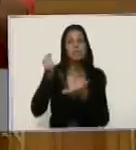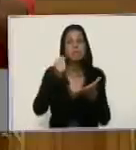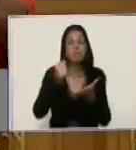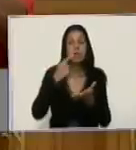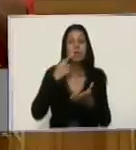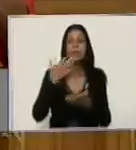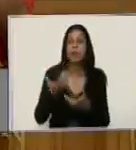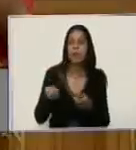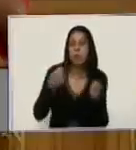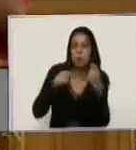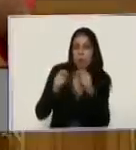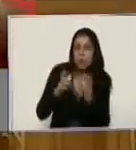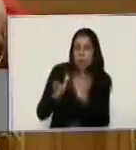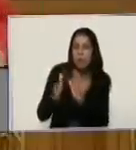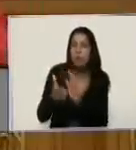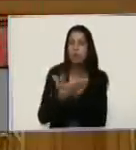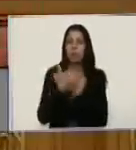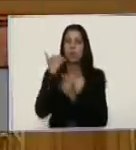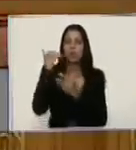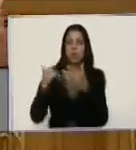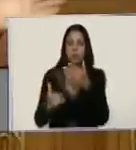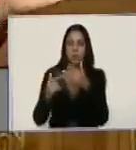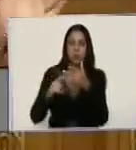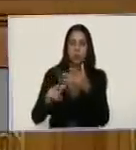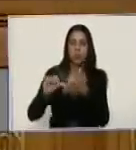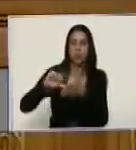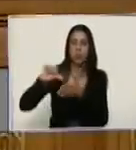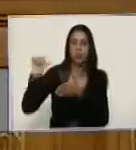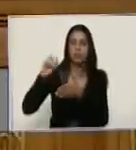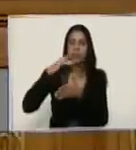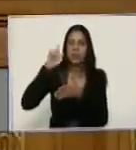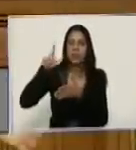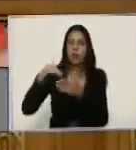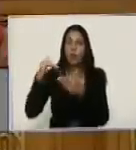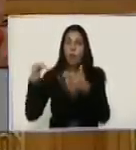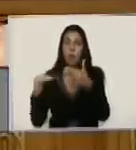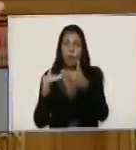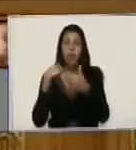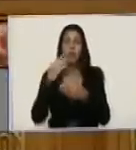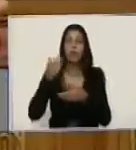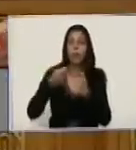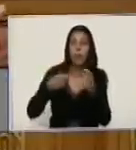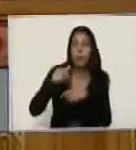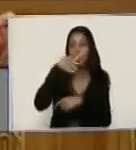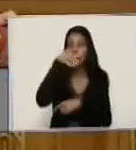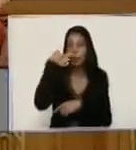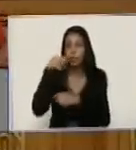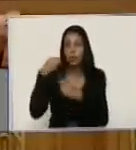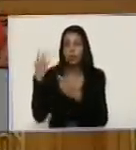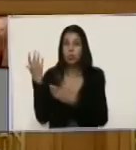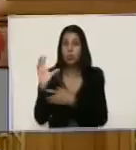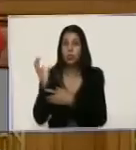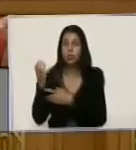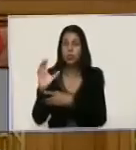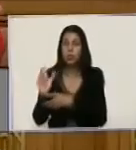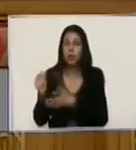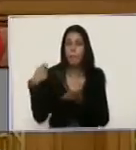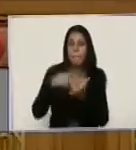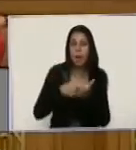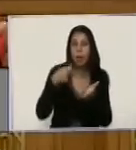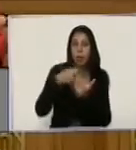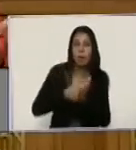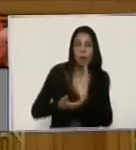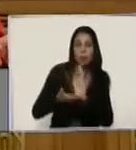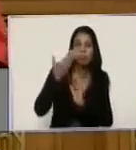lavando dinero es inferior a la multa. Entonces tienen un negocio, ¿ah? Voy lavando una lavadora y voy pagando multa,